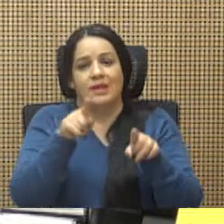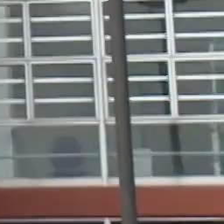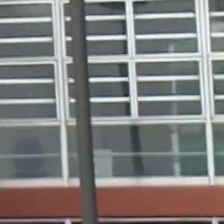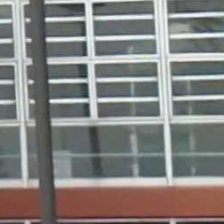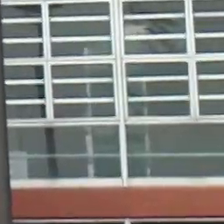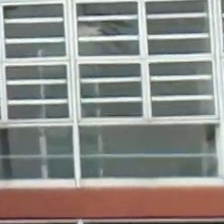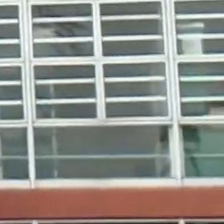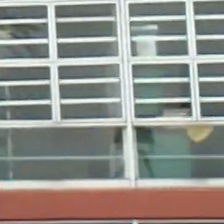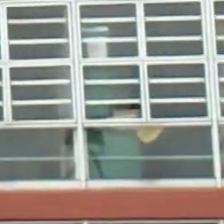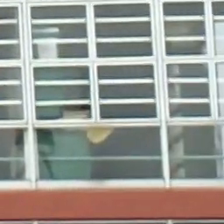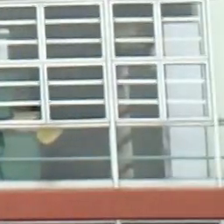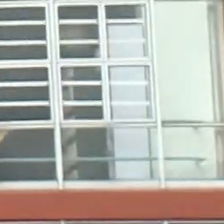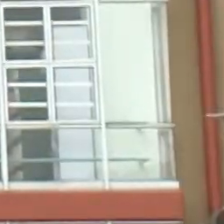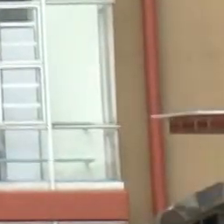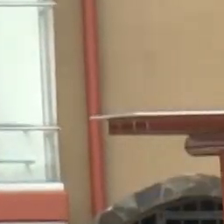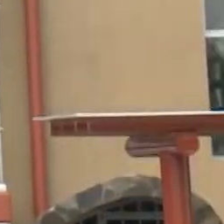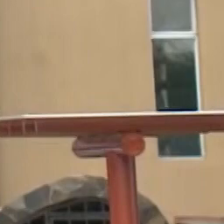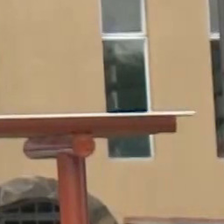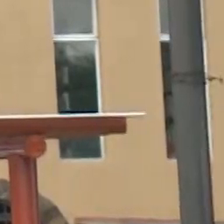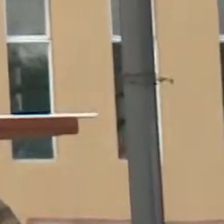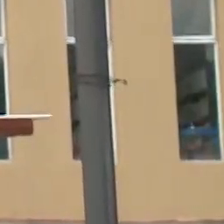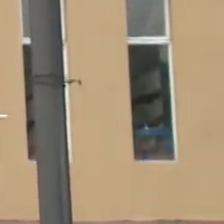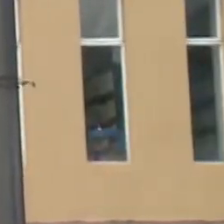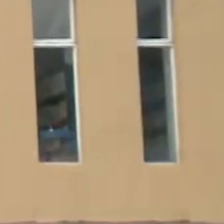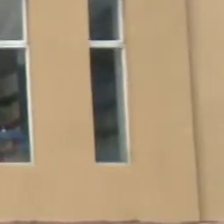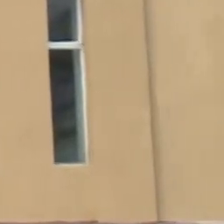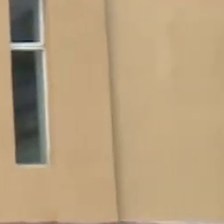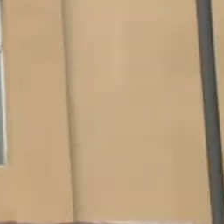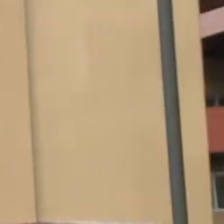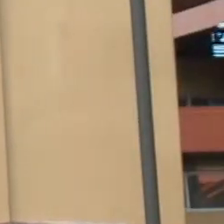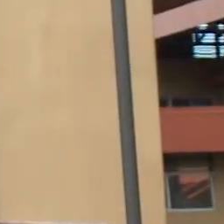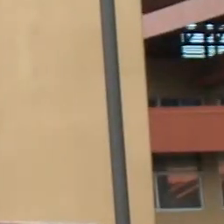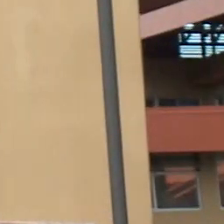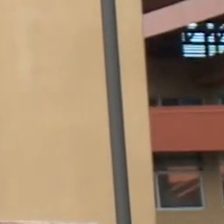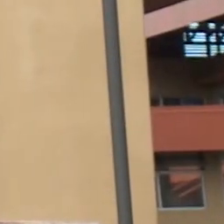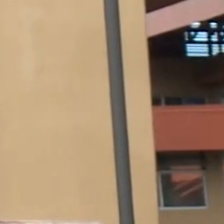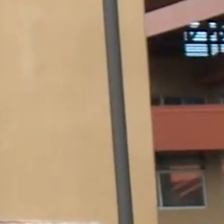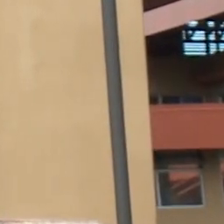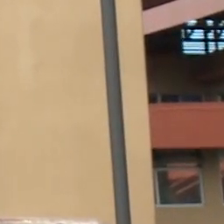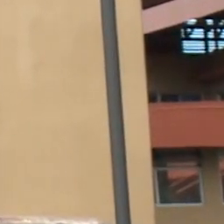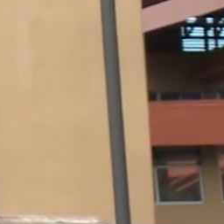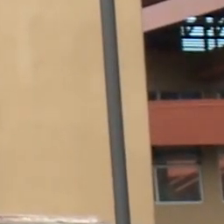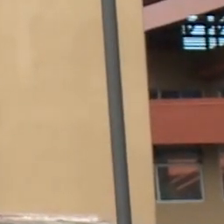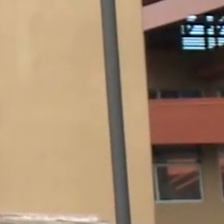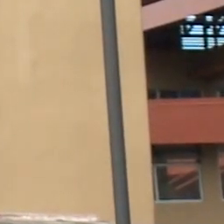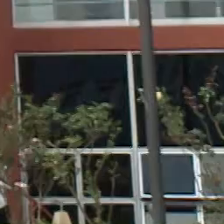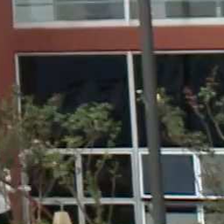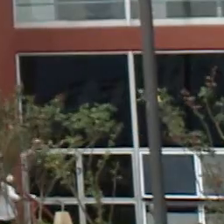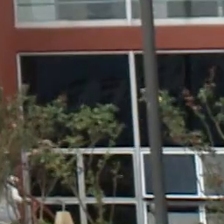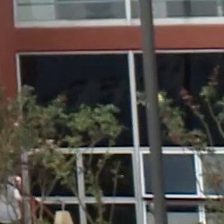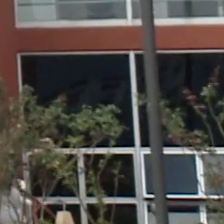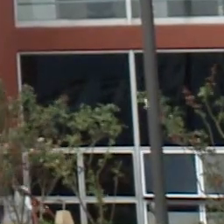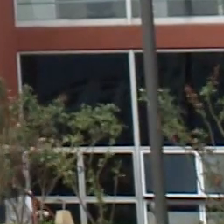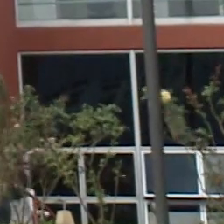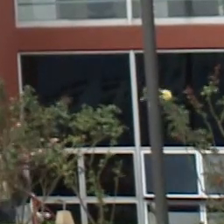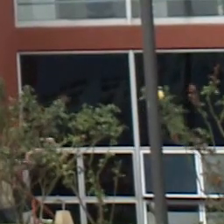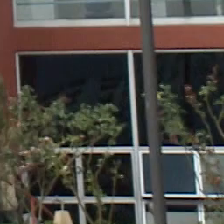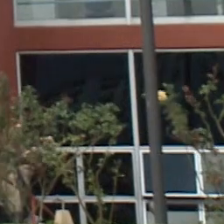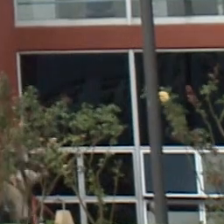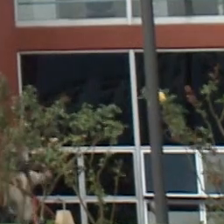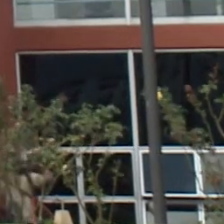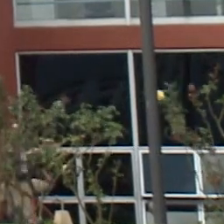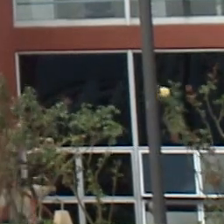requiere según datos de la Universidad de Costa Rica hay 700,000 adultos mayores y esa cifra va en aumento los que